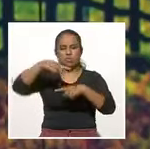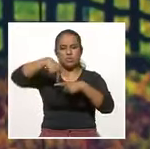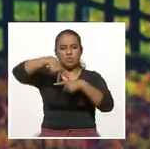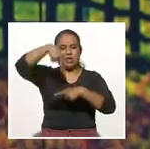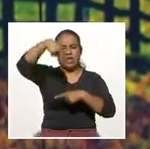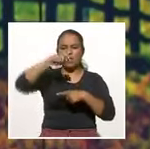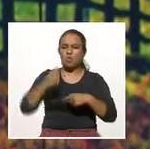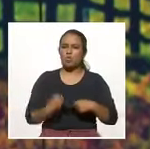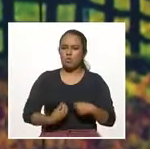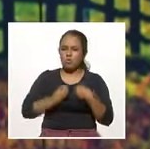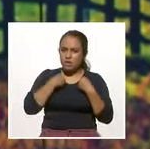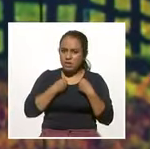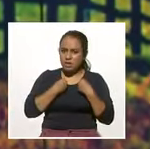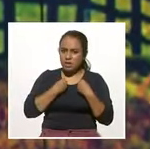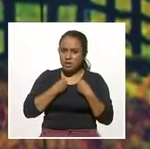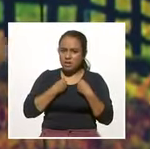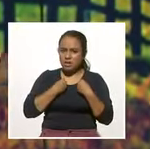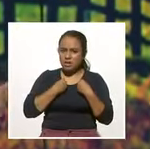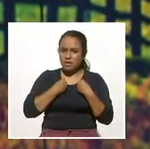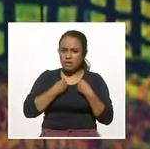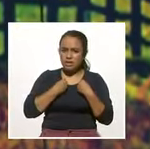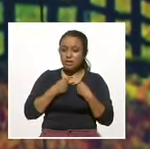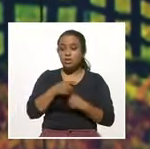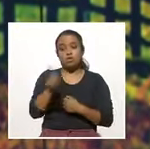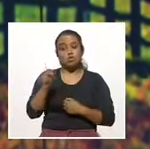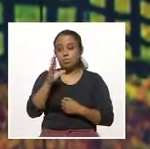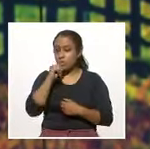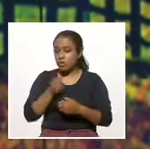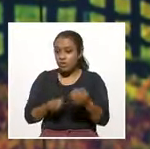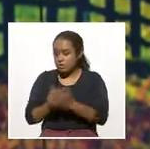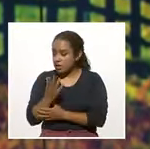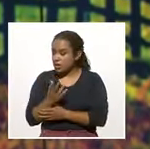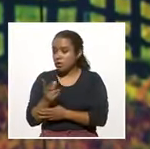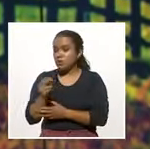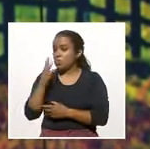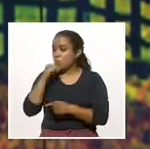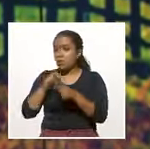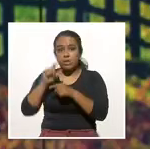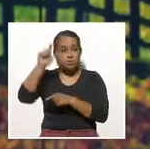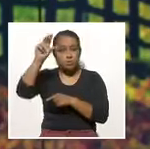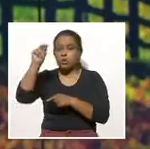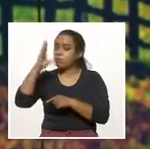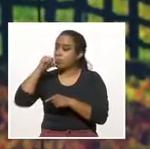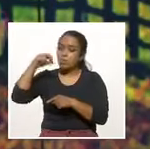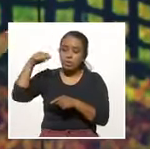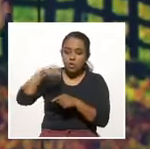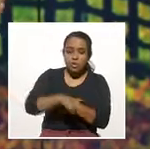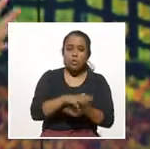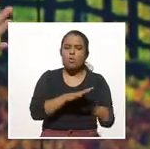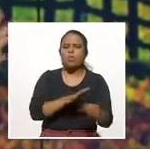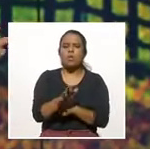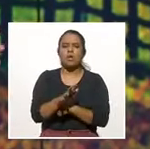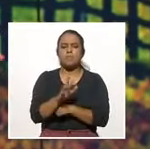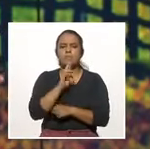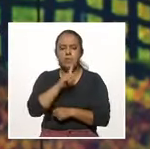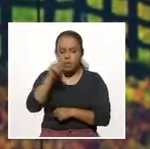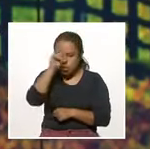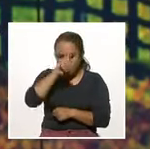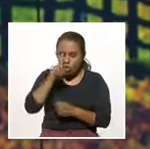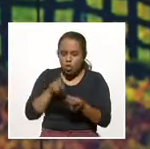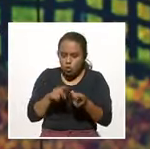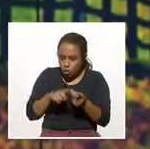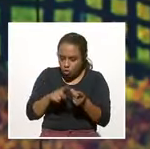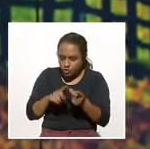les demos algunas opciones de si es que no pueden salir, si no pueden bajar, si no pueden subir, que algo general donde puedan buscar un